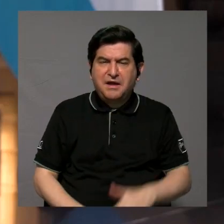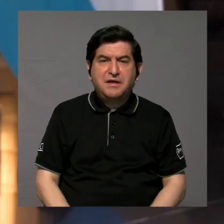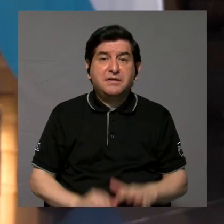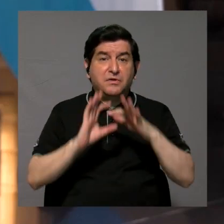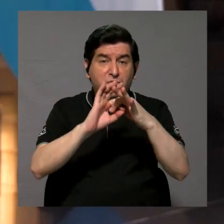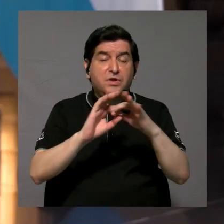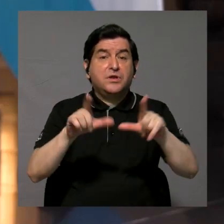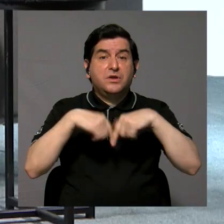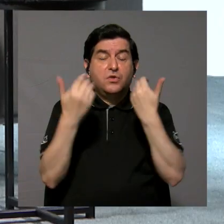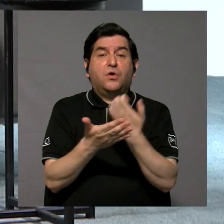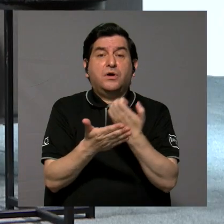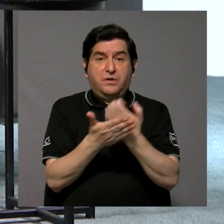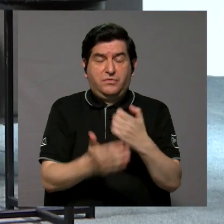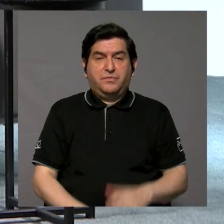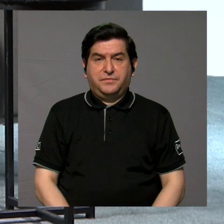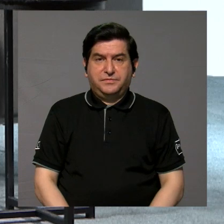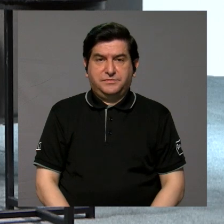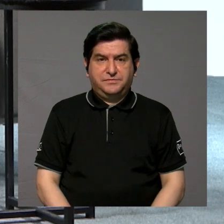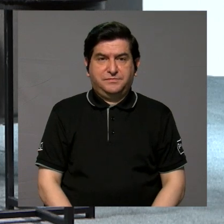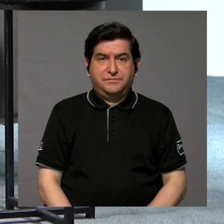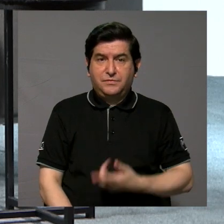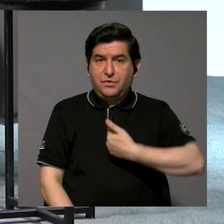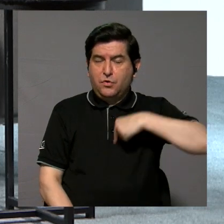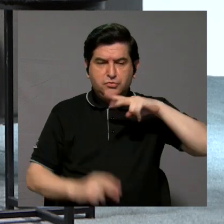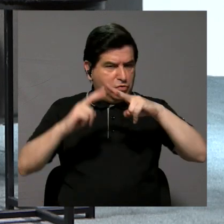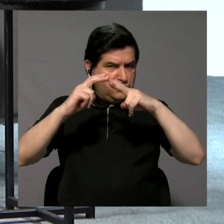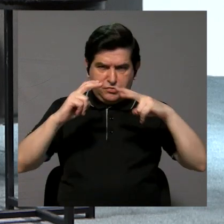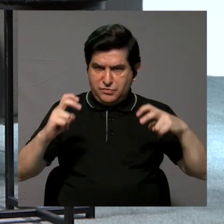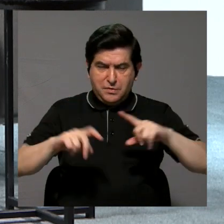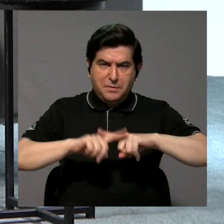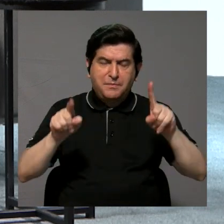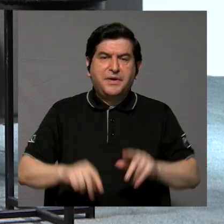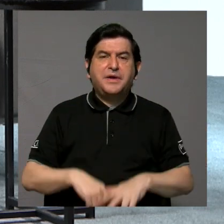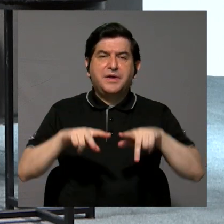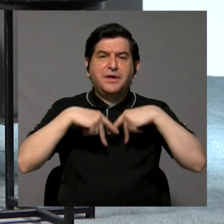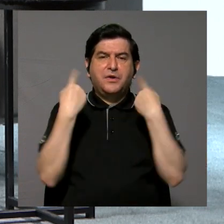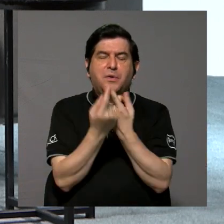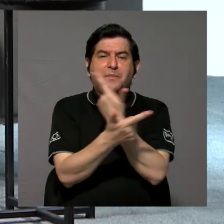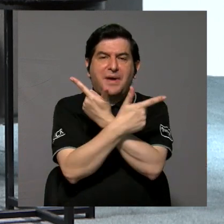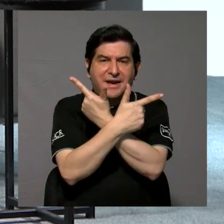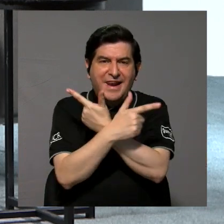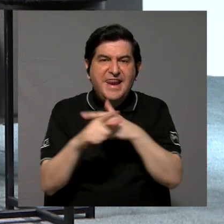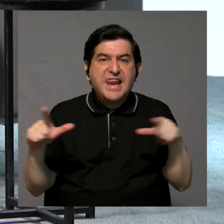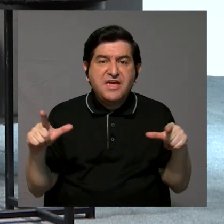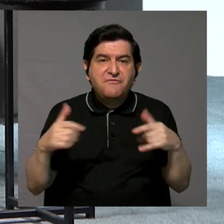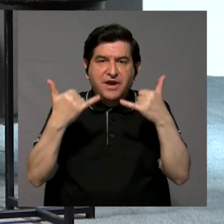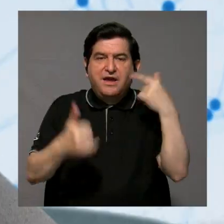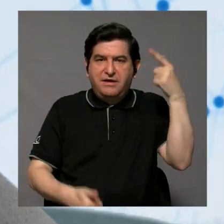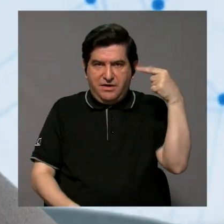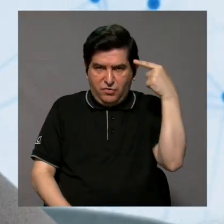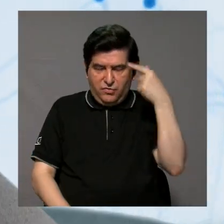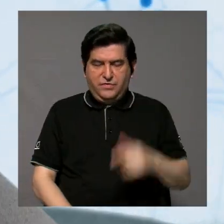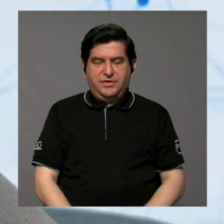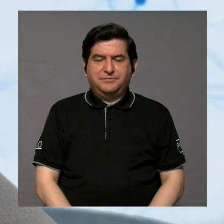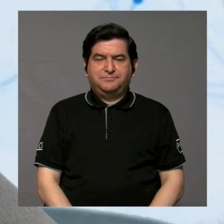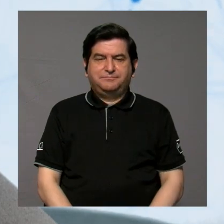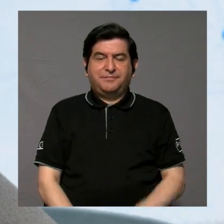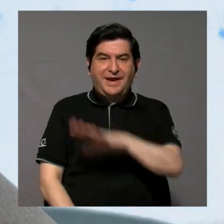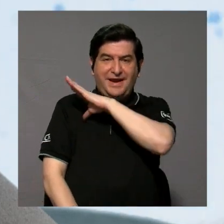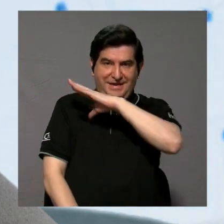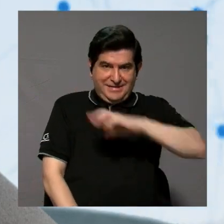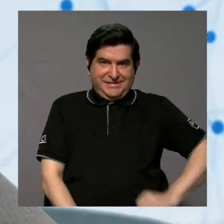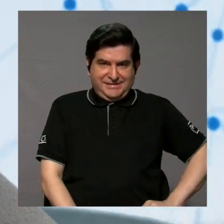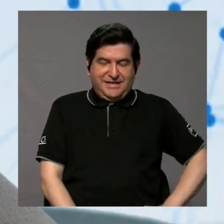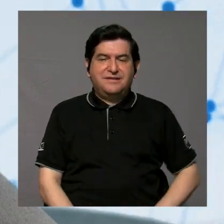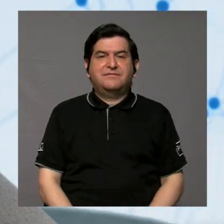grupos económicos. Después, nosotros no entramos a analizar acá, pero está el Partido Libre, que es el partido que está ahora en el gobierno. En el caso de El Salvador,